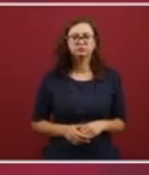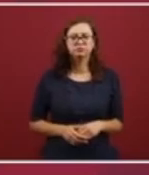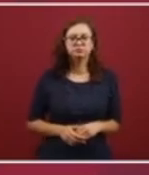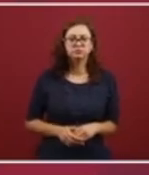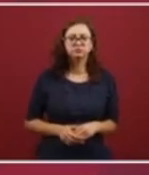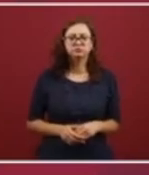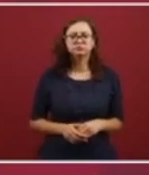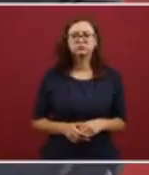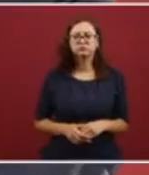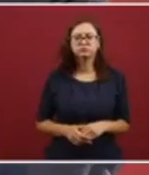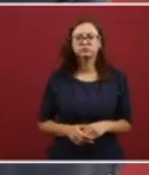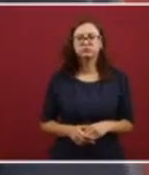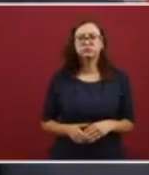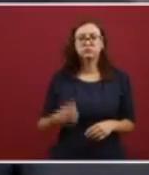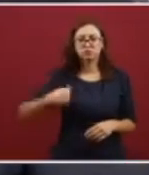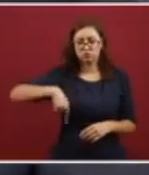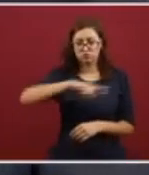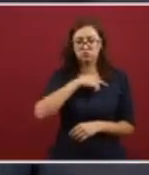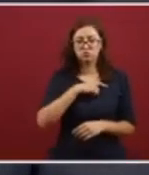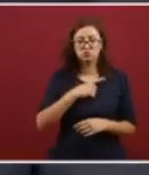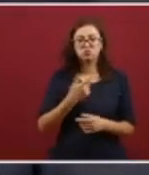planteamos una transformación pacífica.